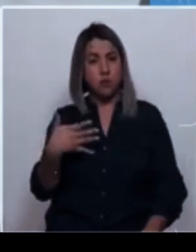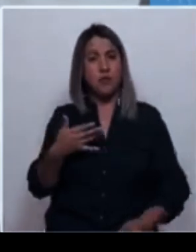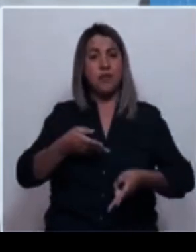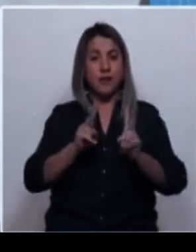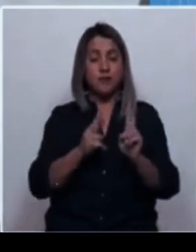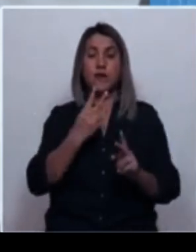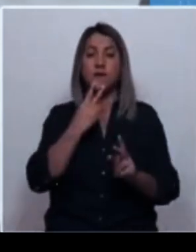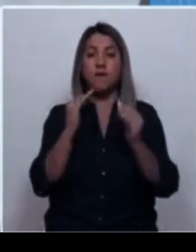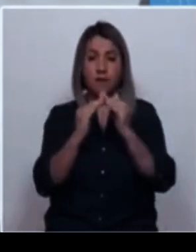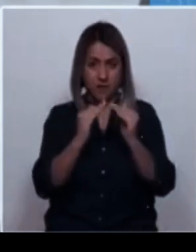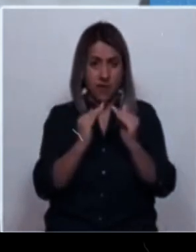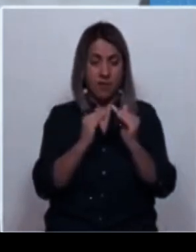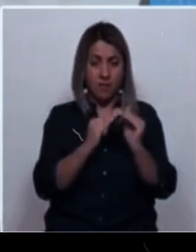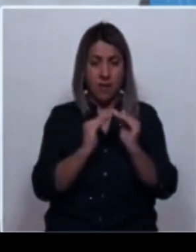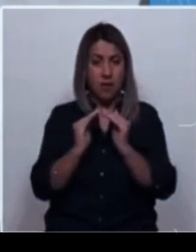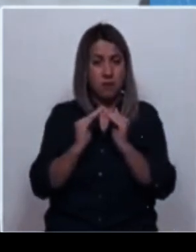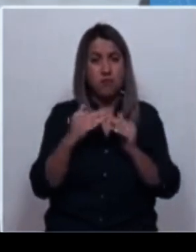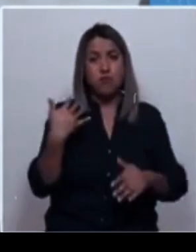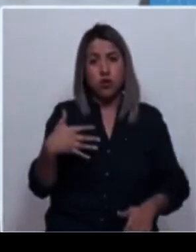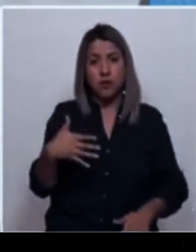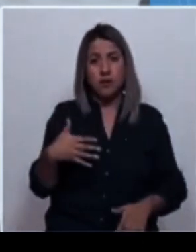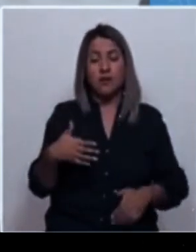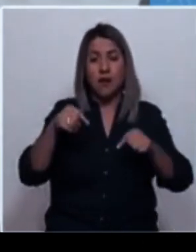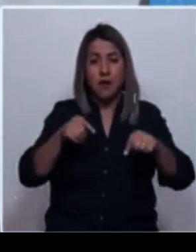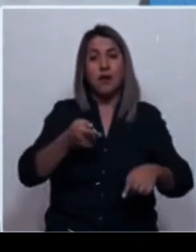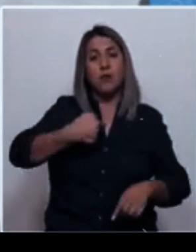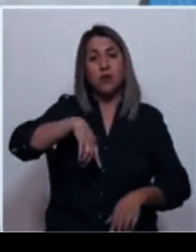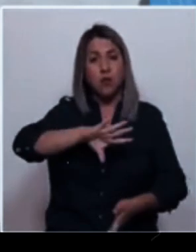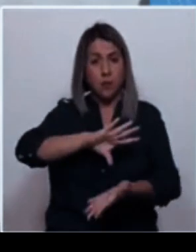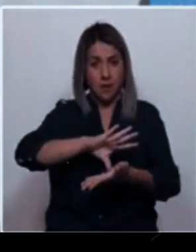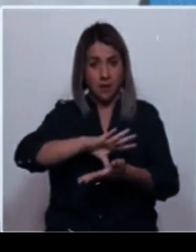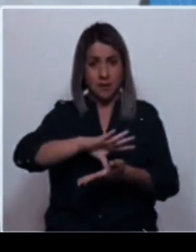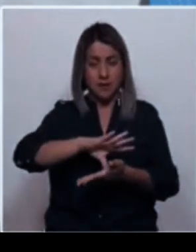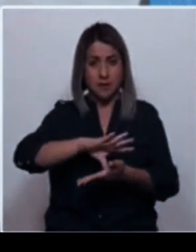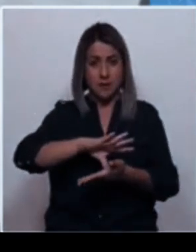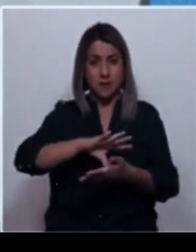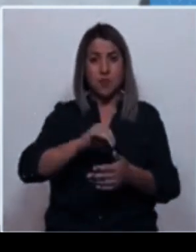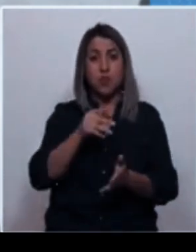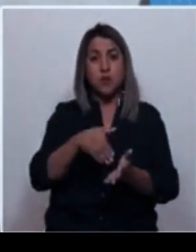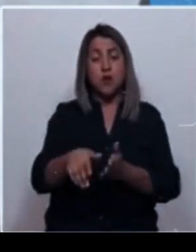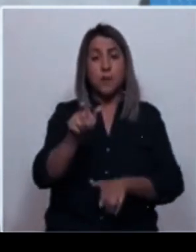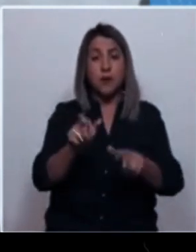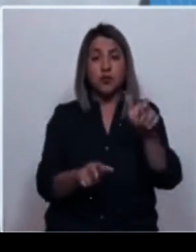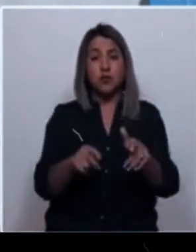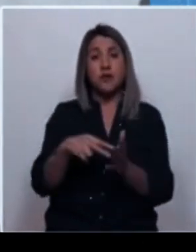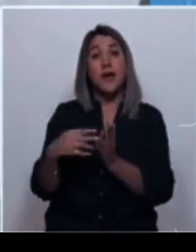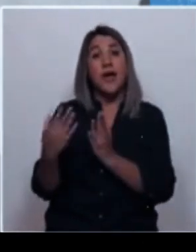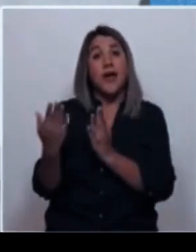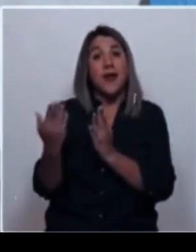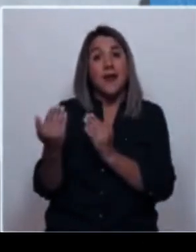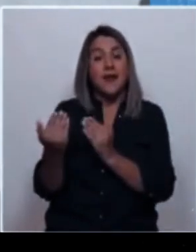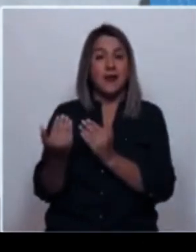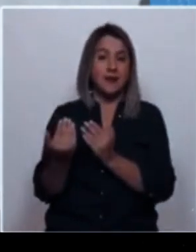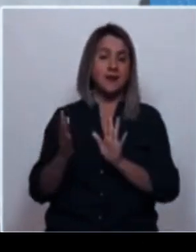a la vivienda algo tan claro en el presente de nuestro país el que hay más de un millón de personas que están adelante mirando